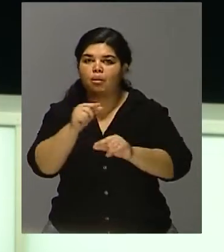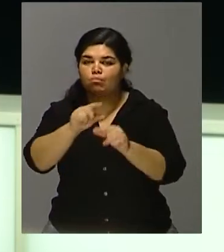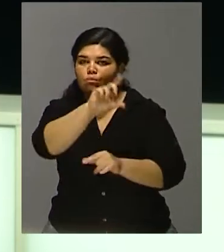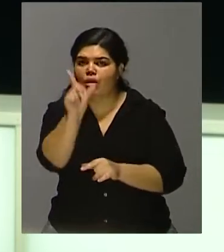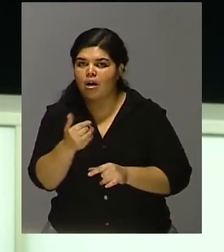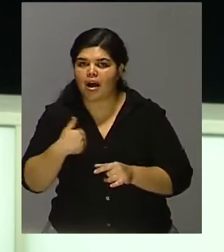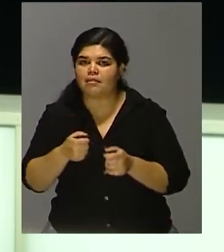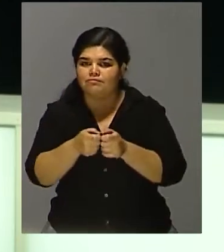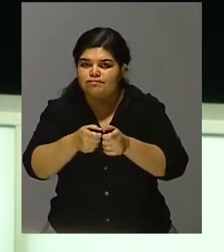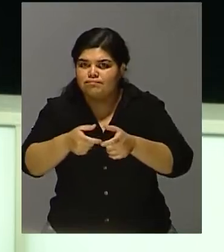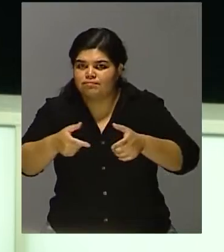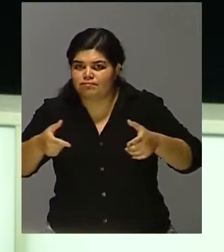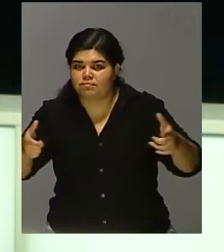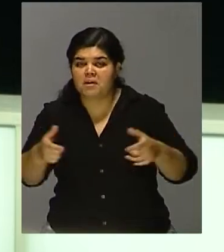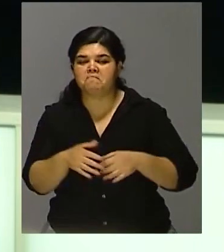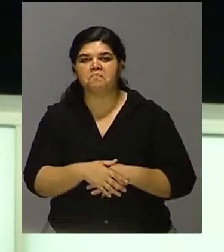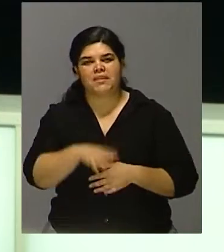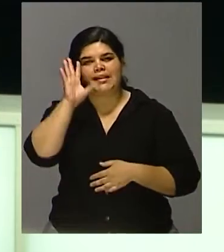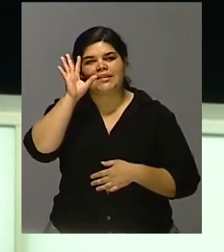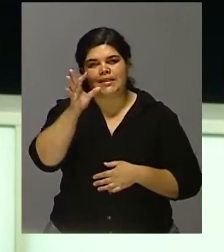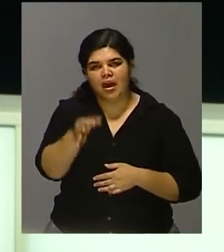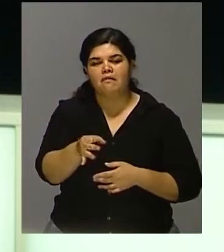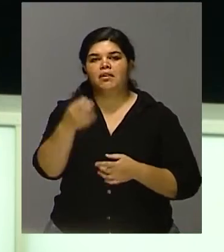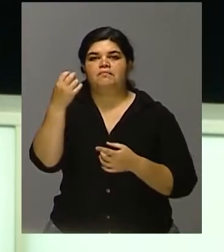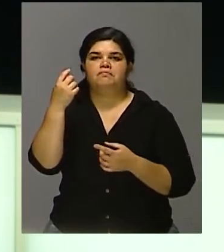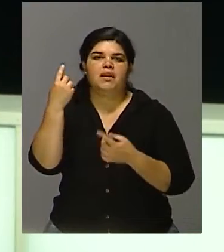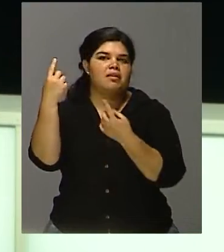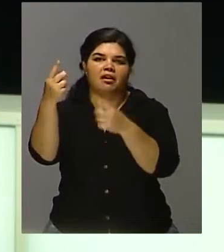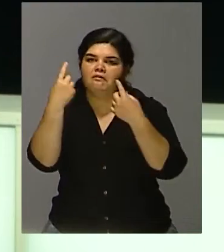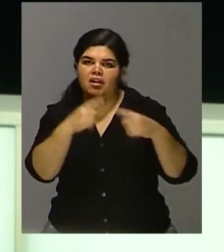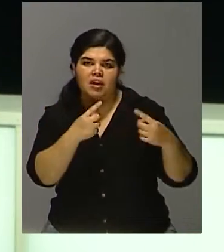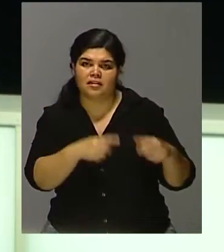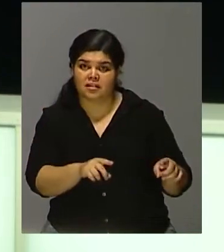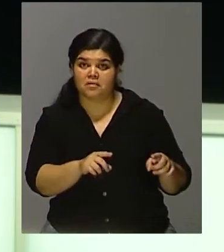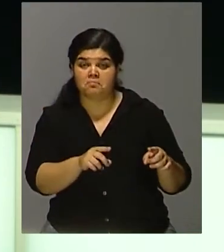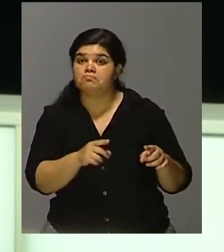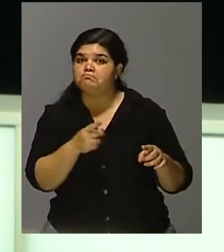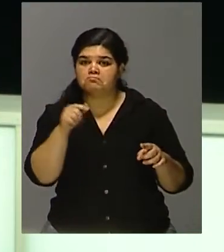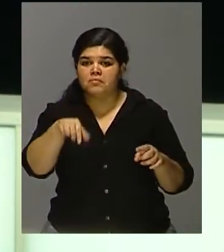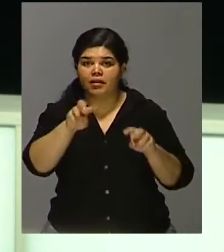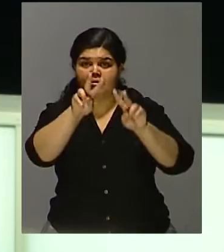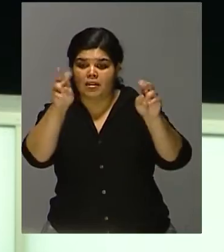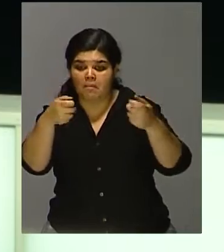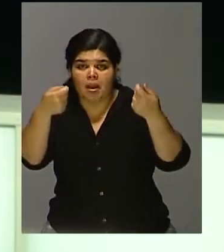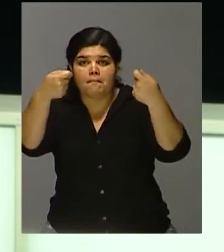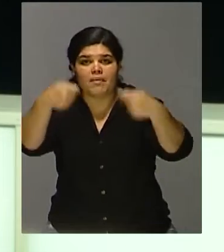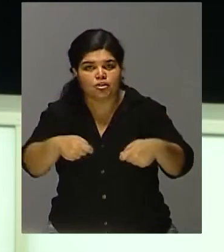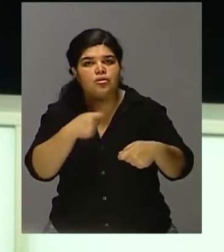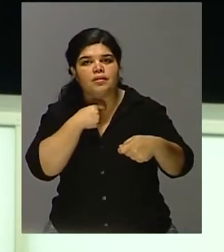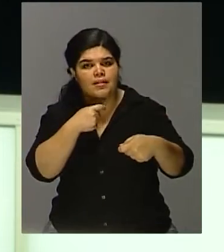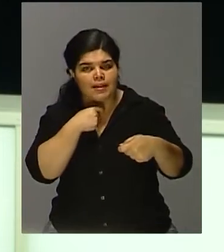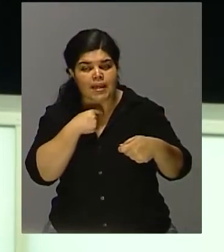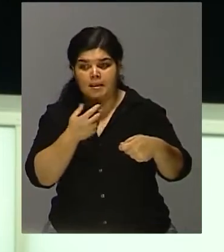años, marcando las diferencias, entendiendo que es necesario abordar este tema y si vamos a ponernos a invertir